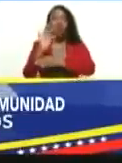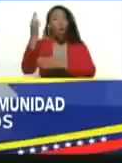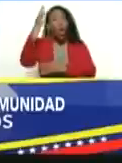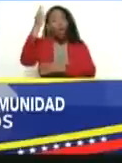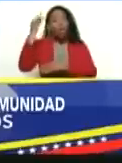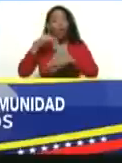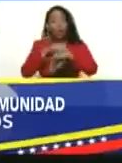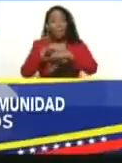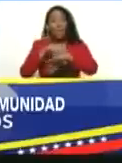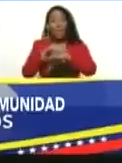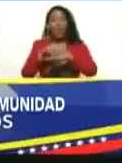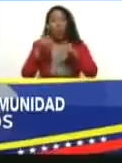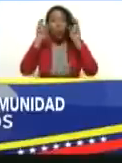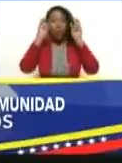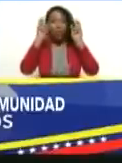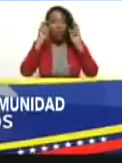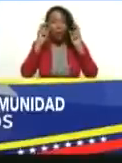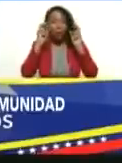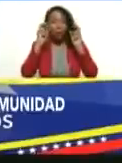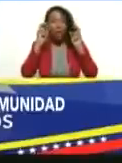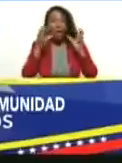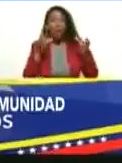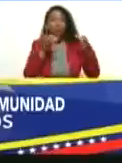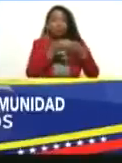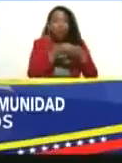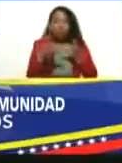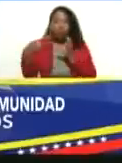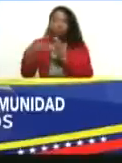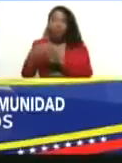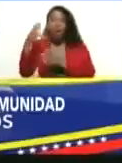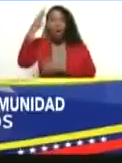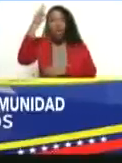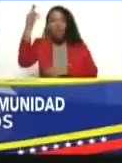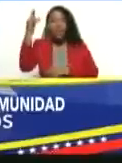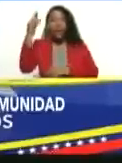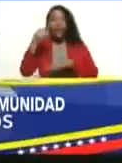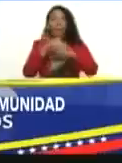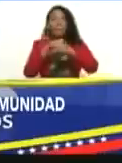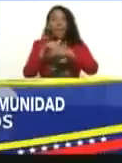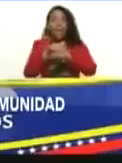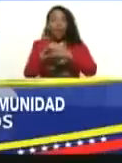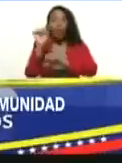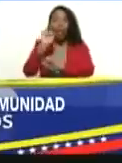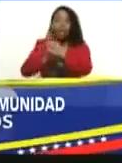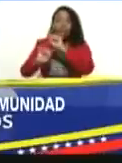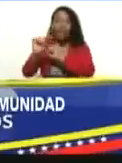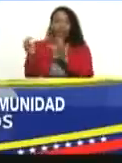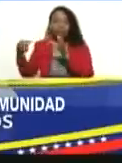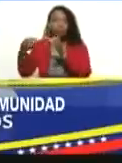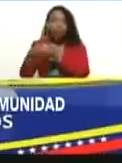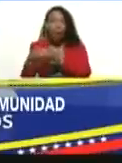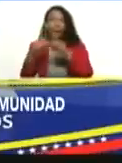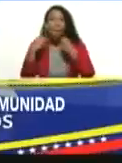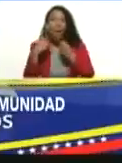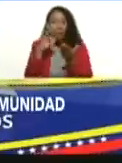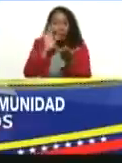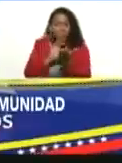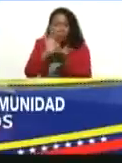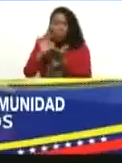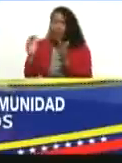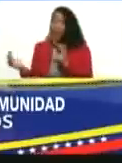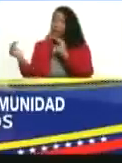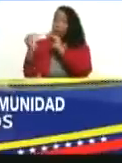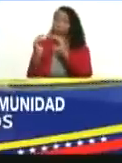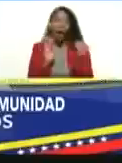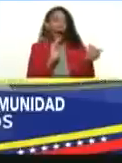de ministros por área el consejo de ministros de defensa para una estrategia común